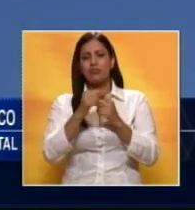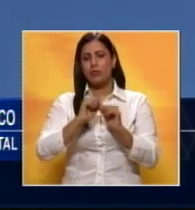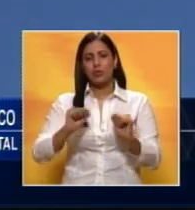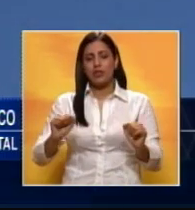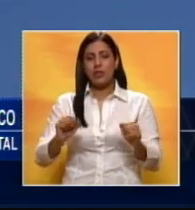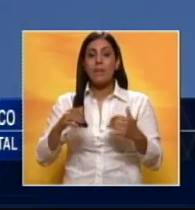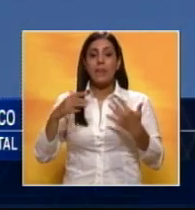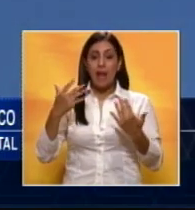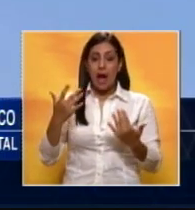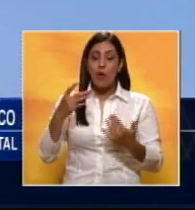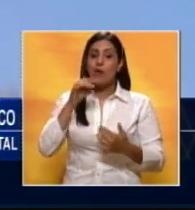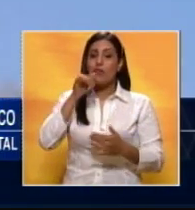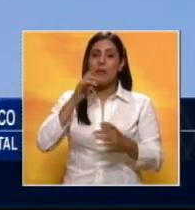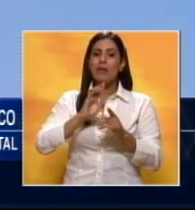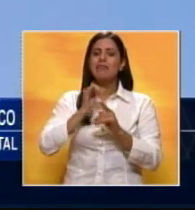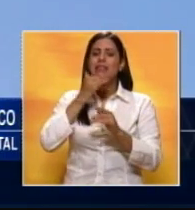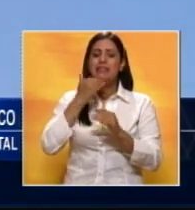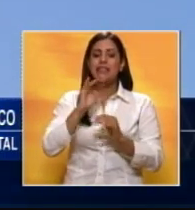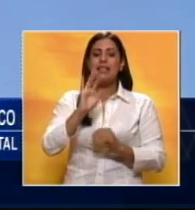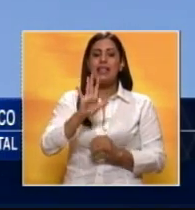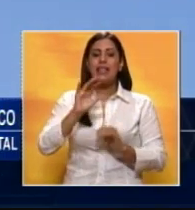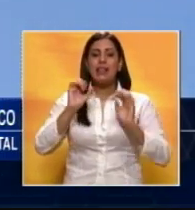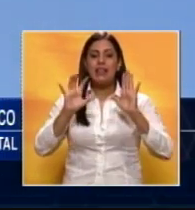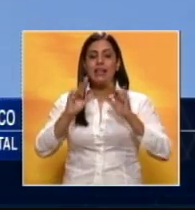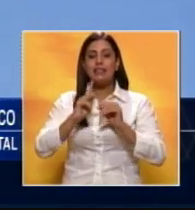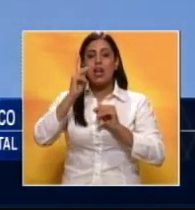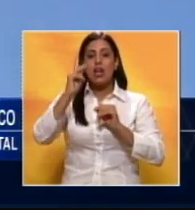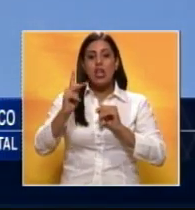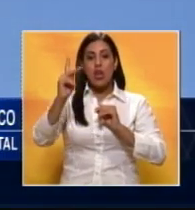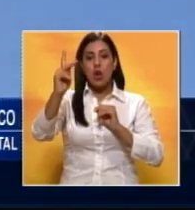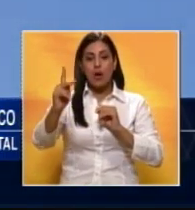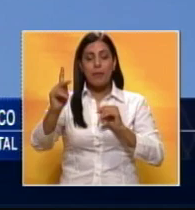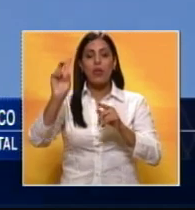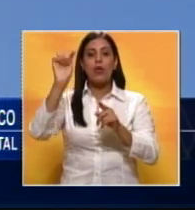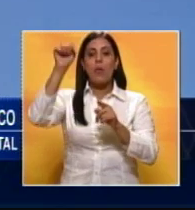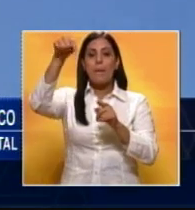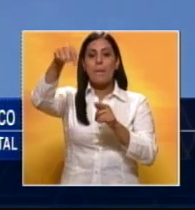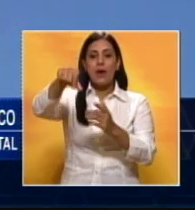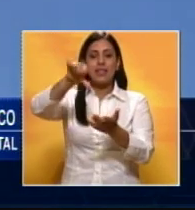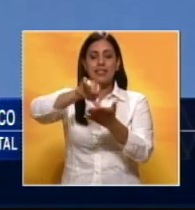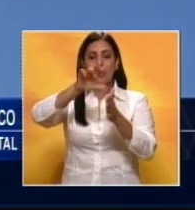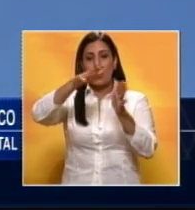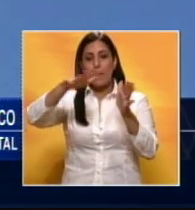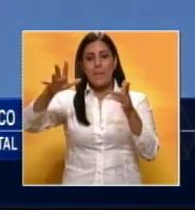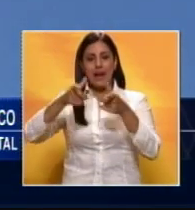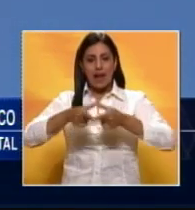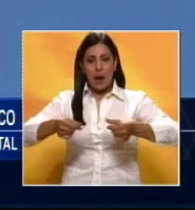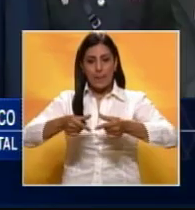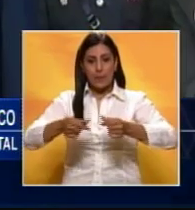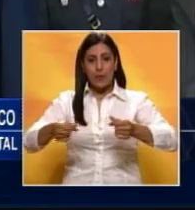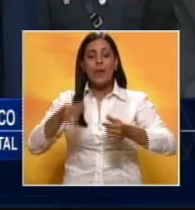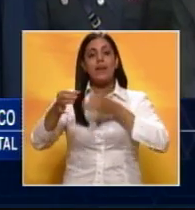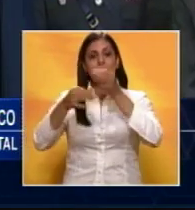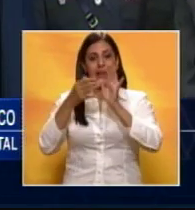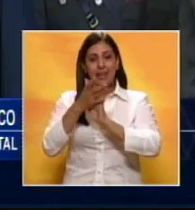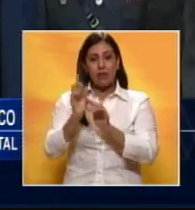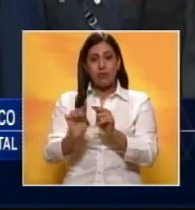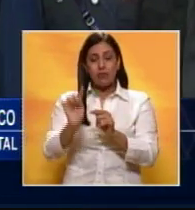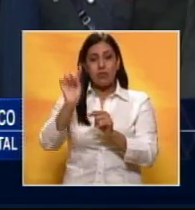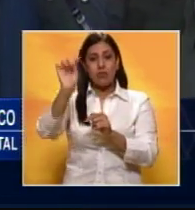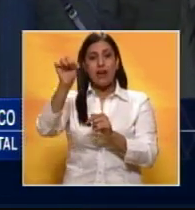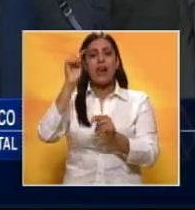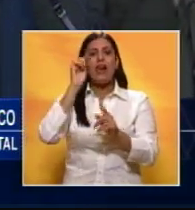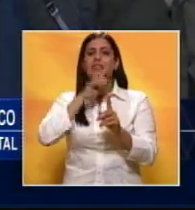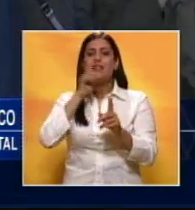intercontinental. Informó que el misil recorrió cerca de 510 kilómetros y cayó en la parte central del mar de Japón. Asimismo, indicó que el lanzamiento fue